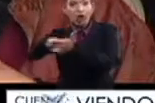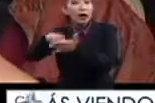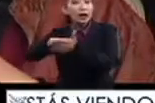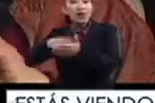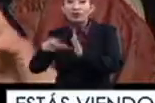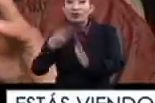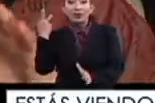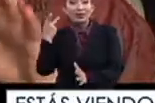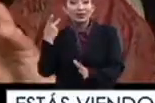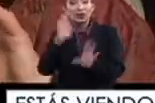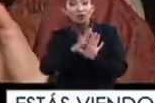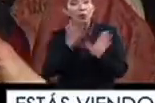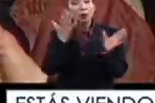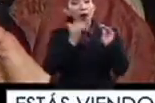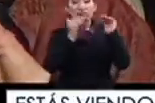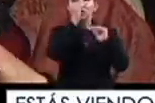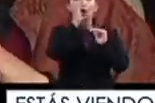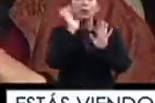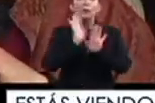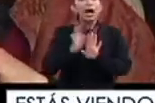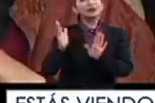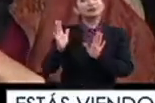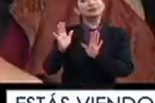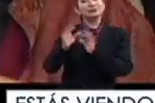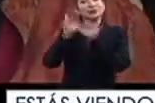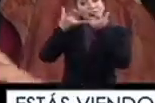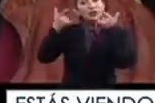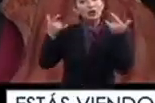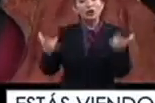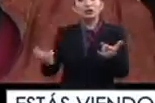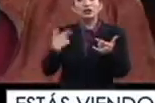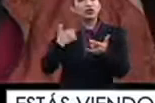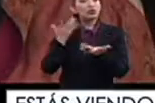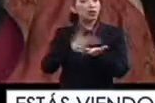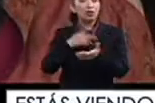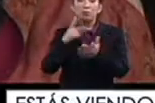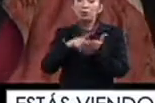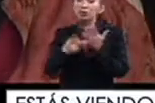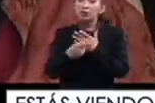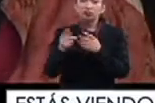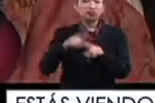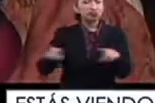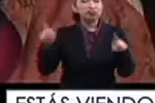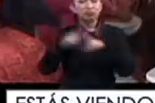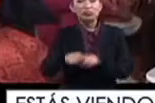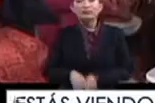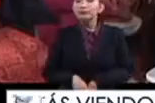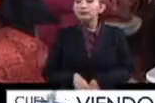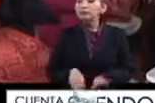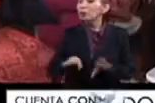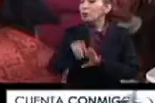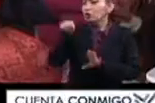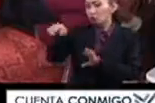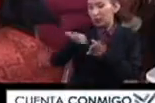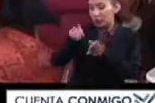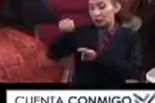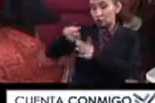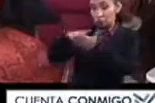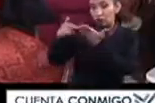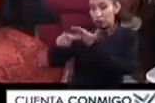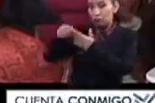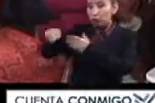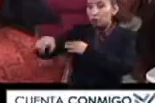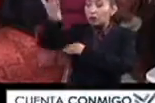hacer menos académico, mucho más literario, ¿no? Entonces tengo muchos proyectos ahorita. ¿Y cómo trabajas? Estos son proyectos,